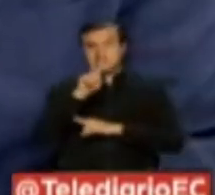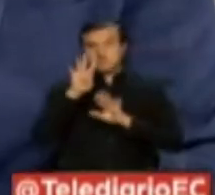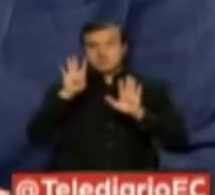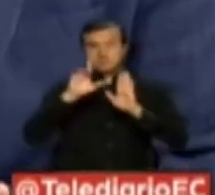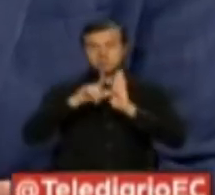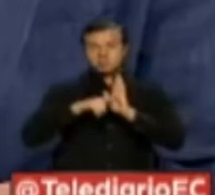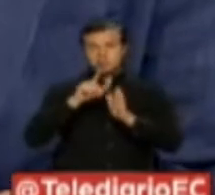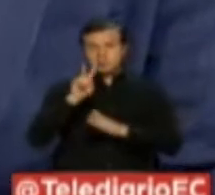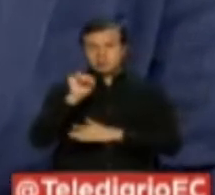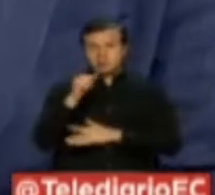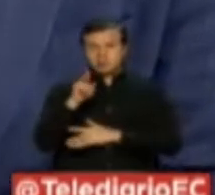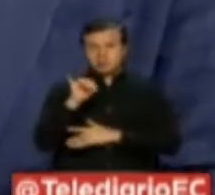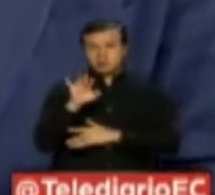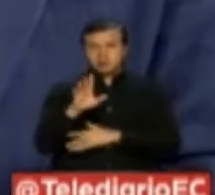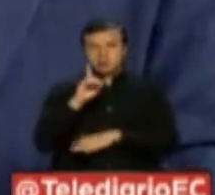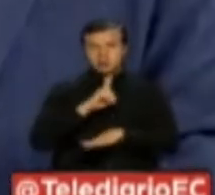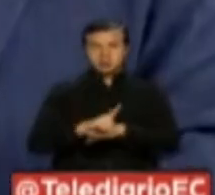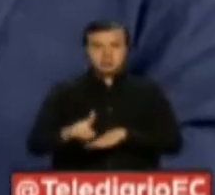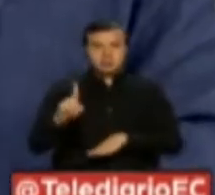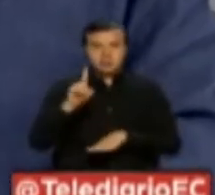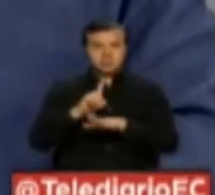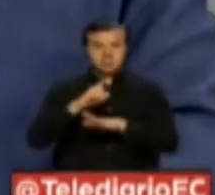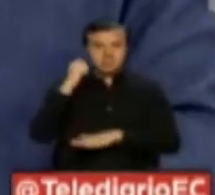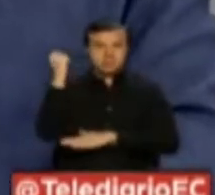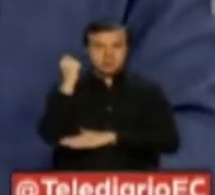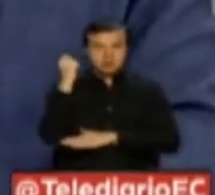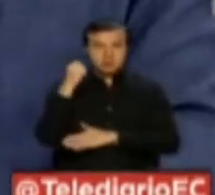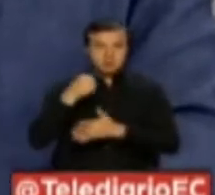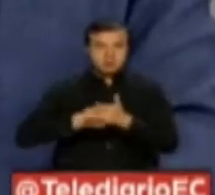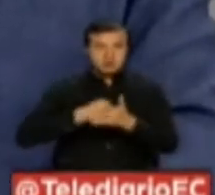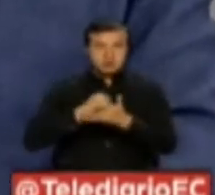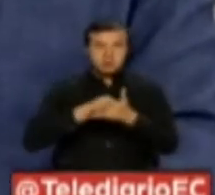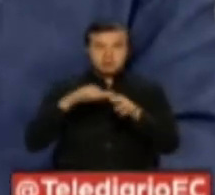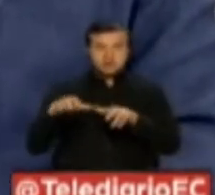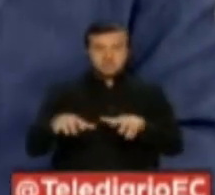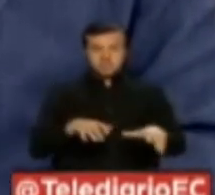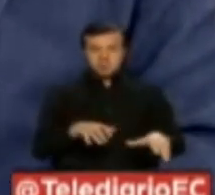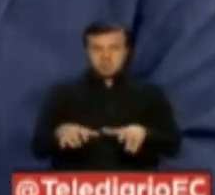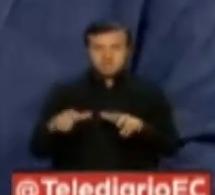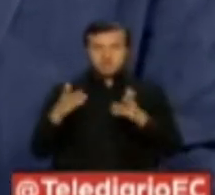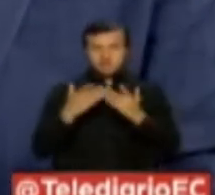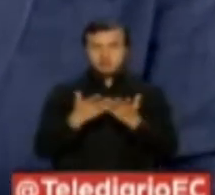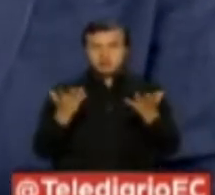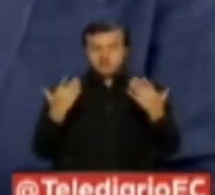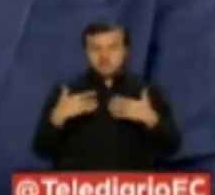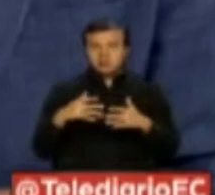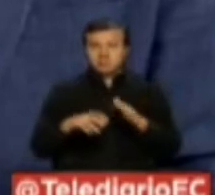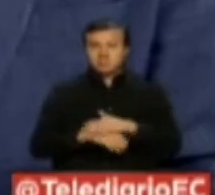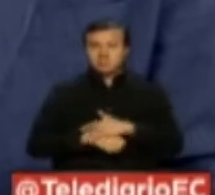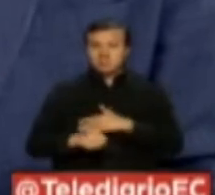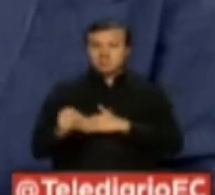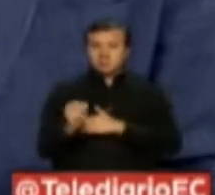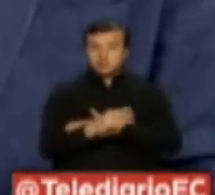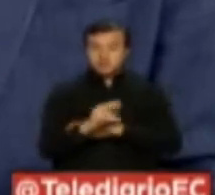7:29, Virginia Gómez de la Torre, directora de la Fundación Desafío y activista por la despenalización